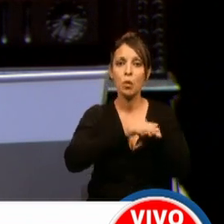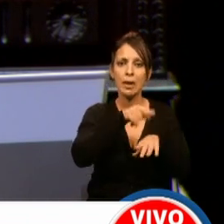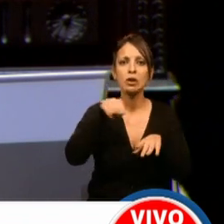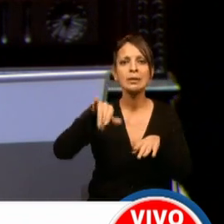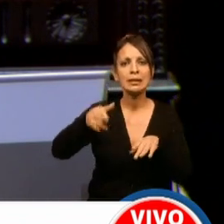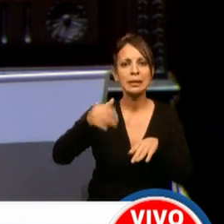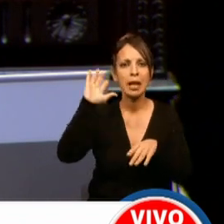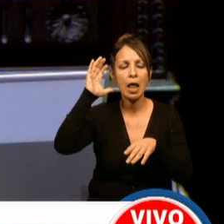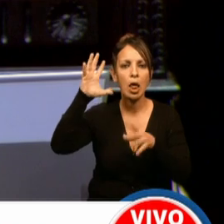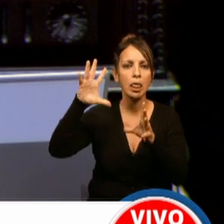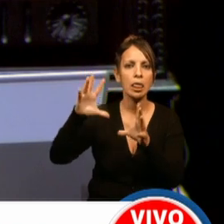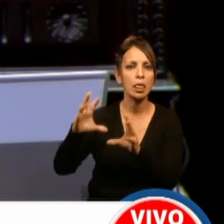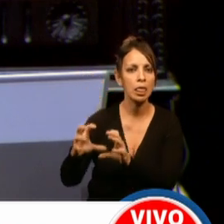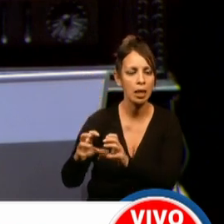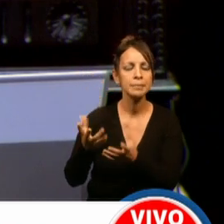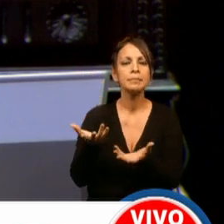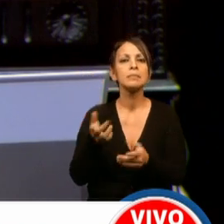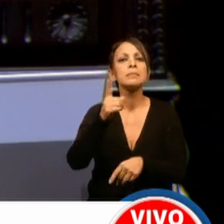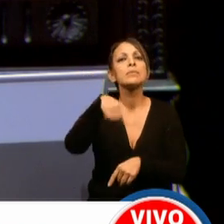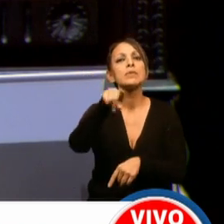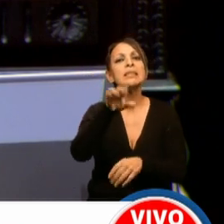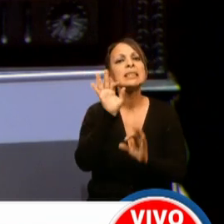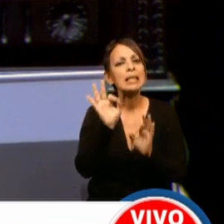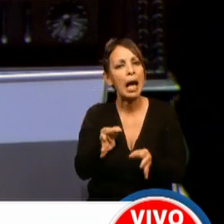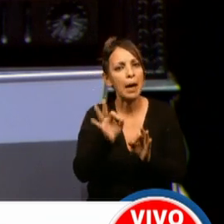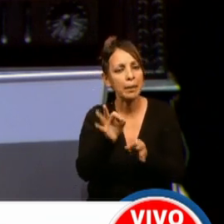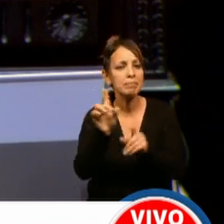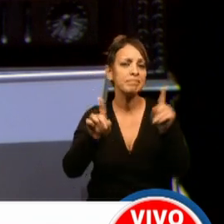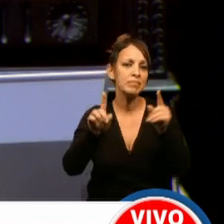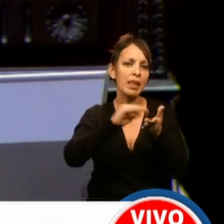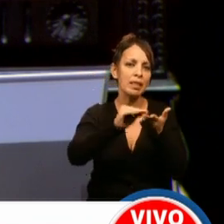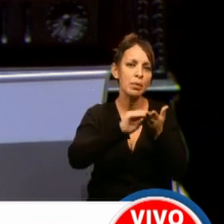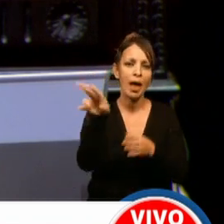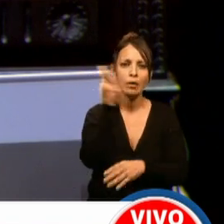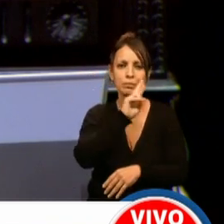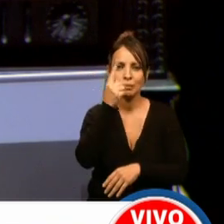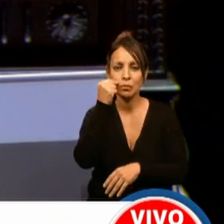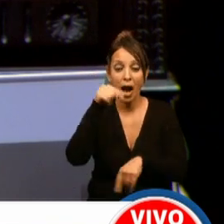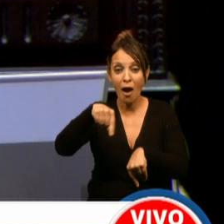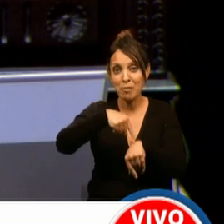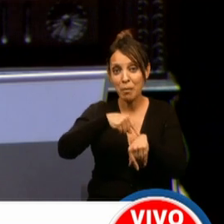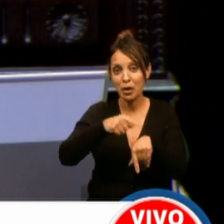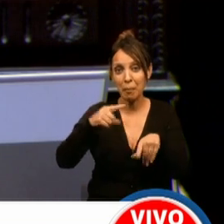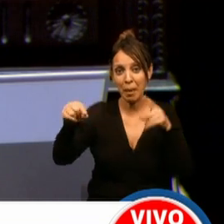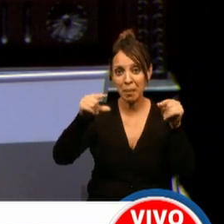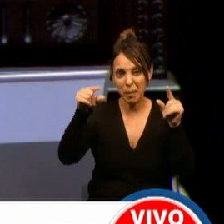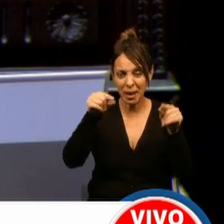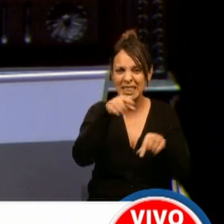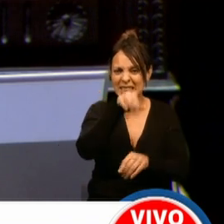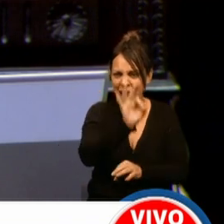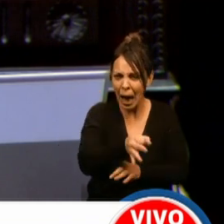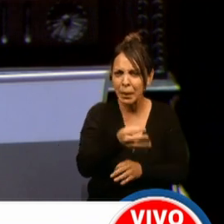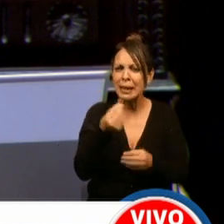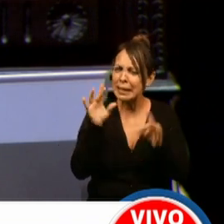presidente sabrán los diputados y diputadas que se están levantando de sus bancas lo que cuesta sostener